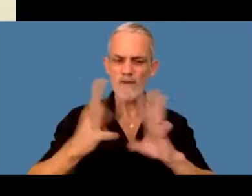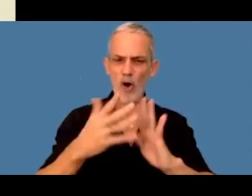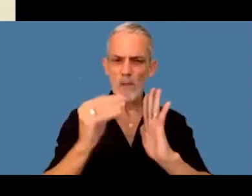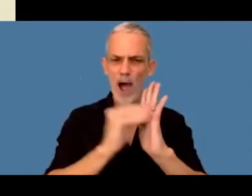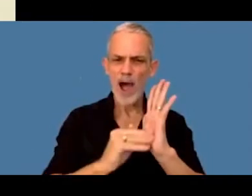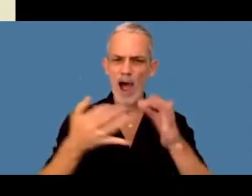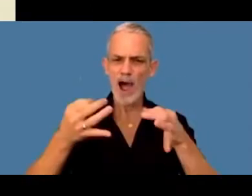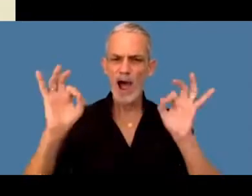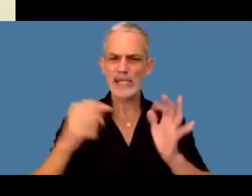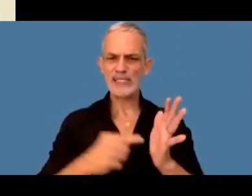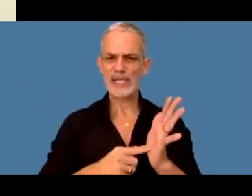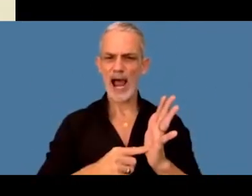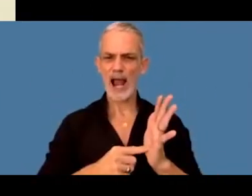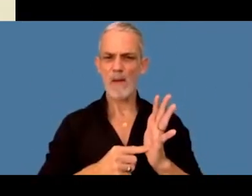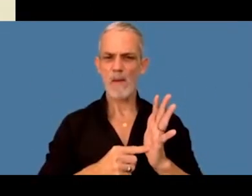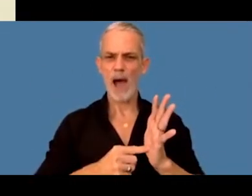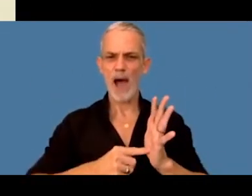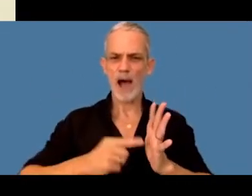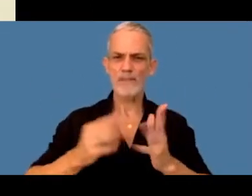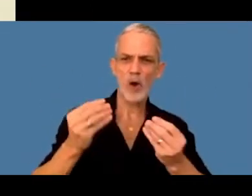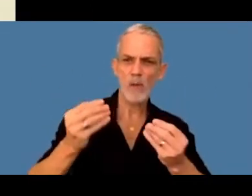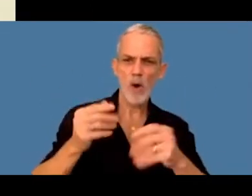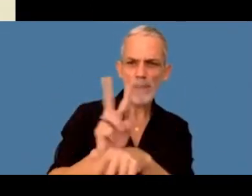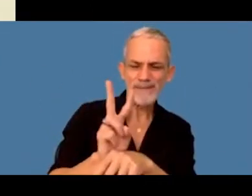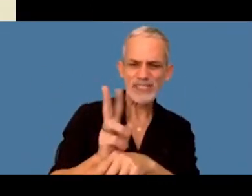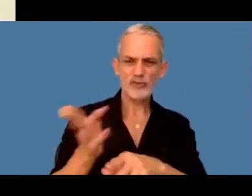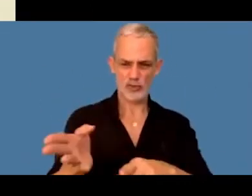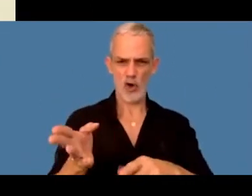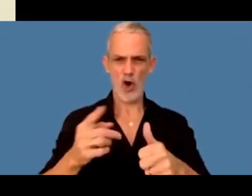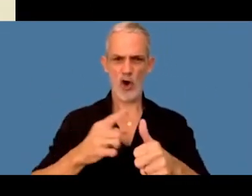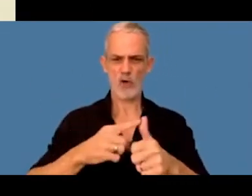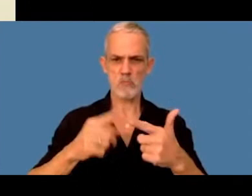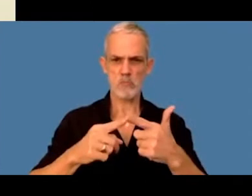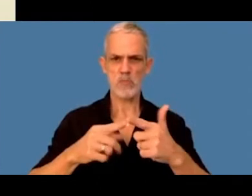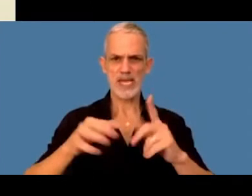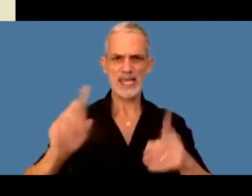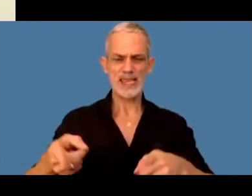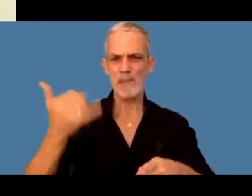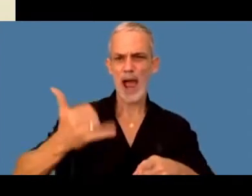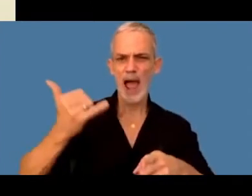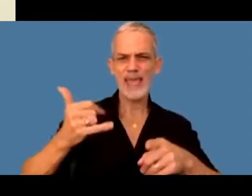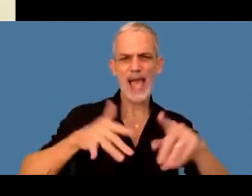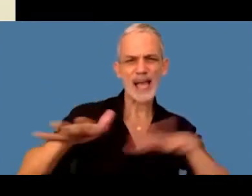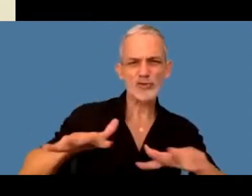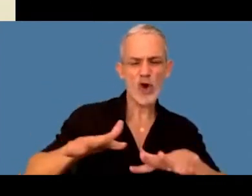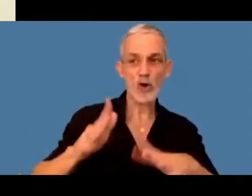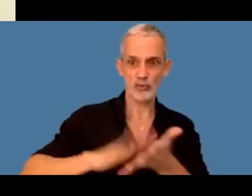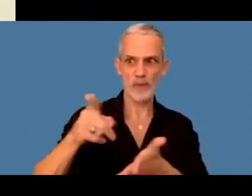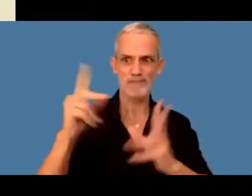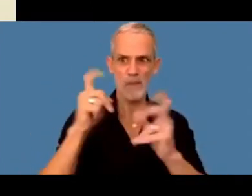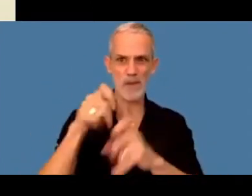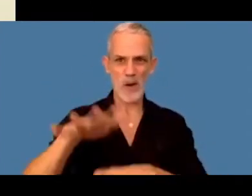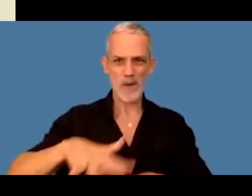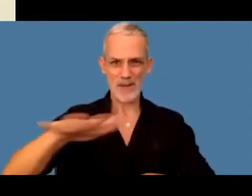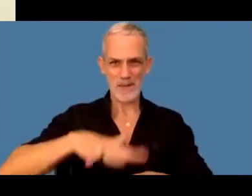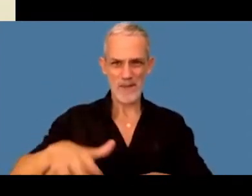de formación, de prevención y eventualmente de acción sobre esa problemática, ¿no? Lo